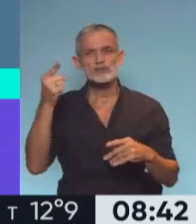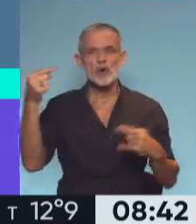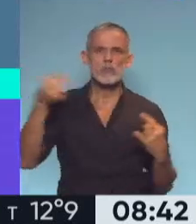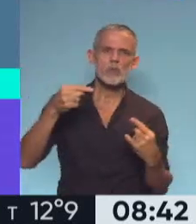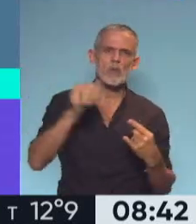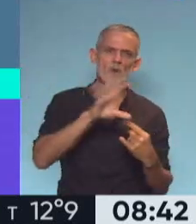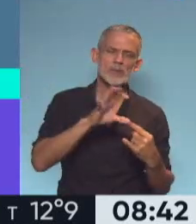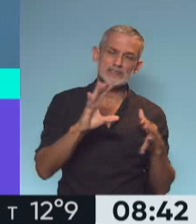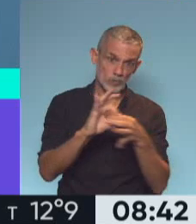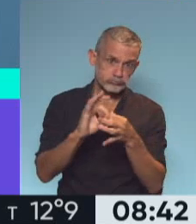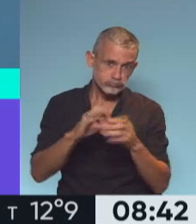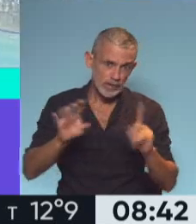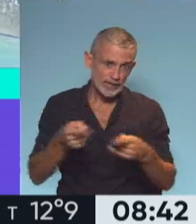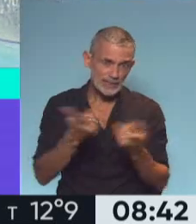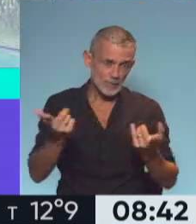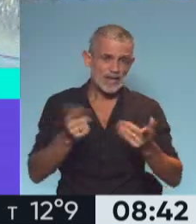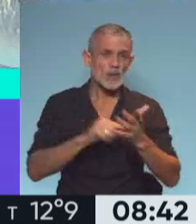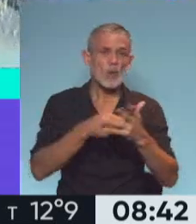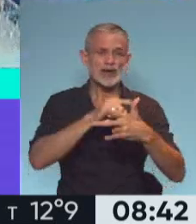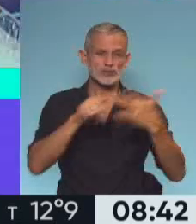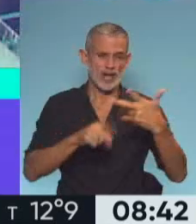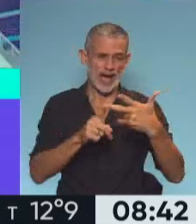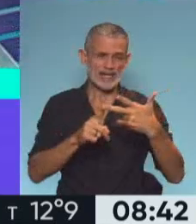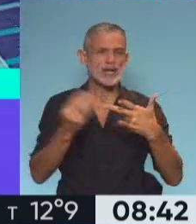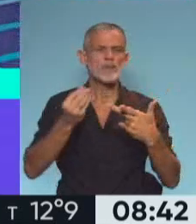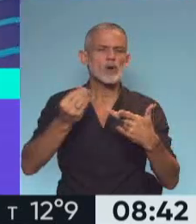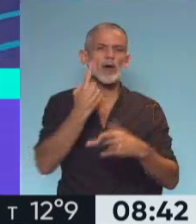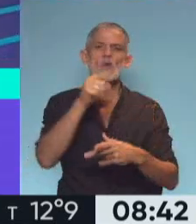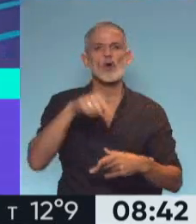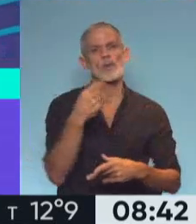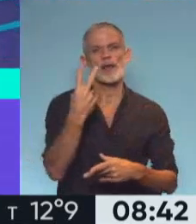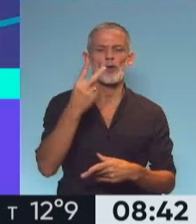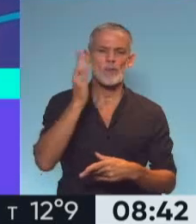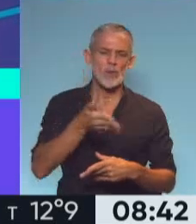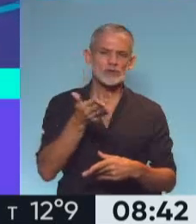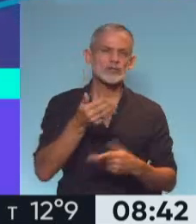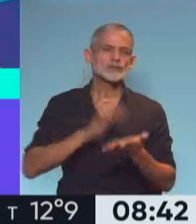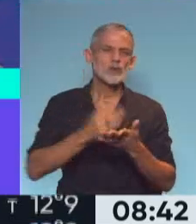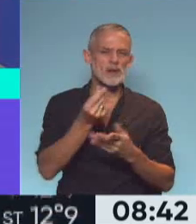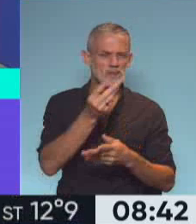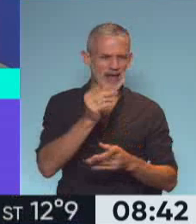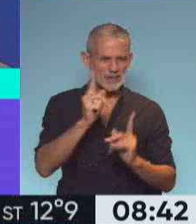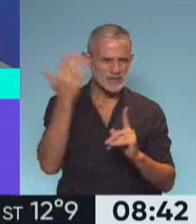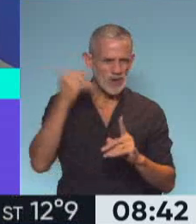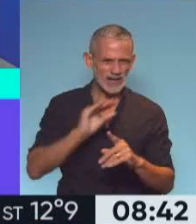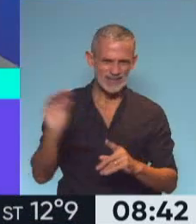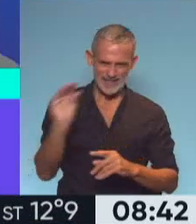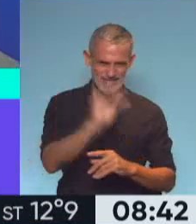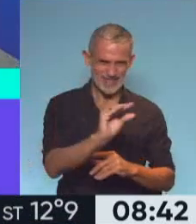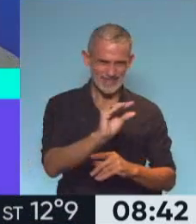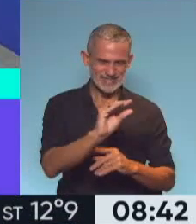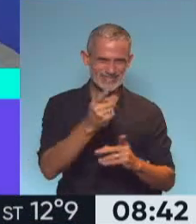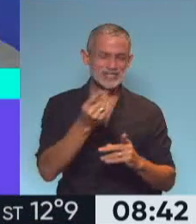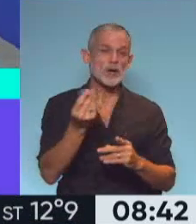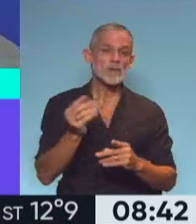pero ponerla está por allí en el medio, relacionado. claro, y Ciudad de Buenos Aires por el 1,2% de coparticipación de fondos que eran entregados a la Ciudad de Buenos Aires